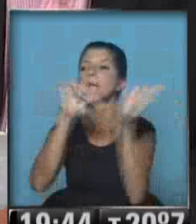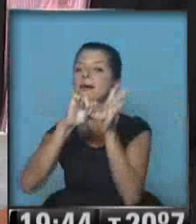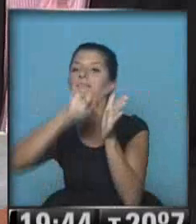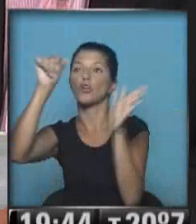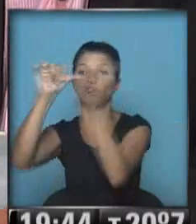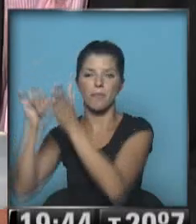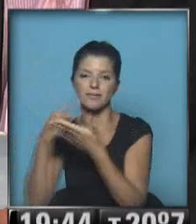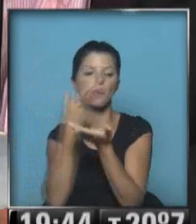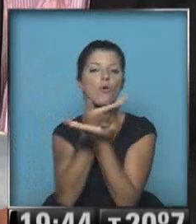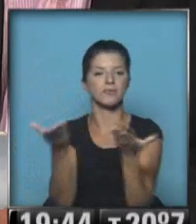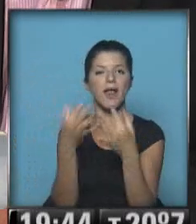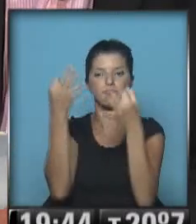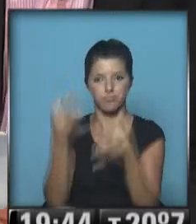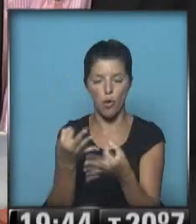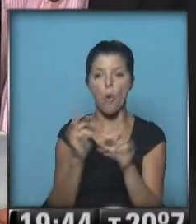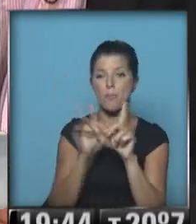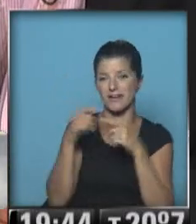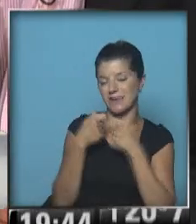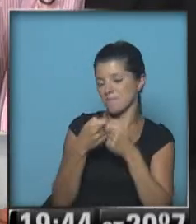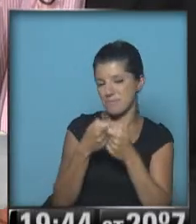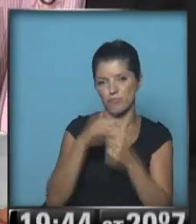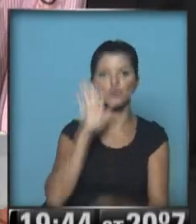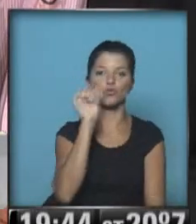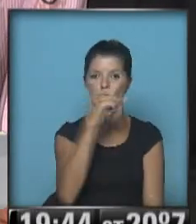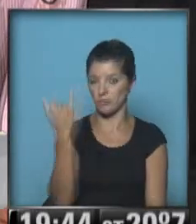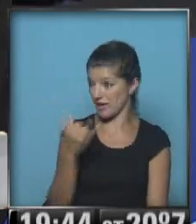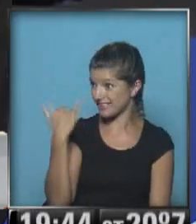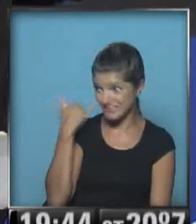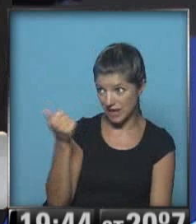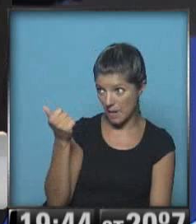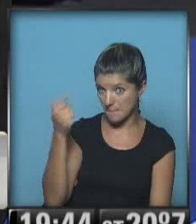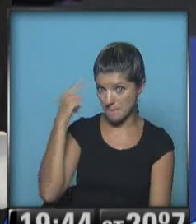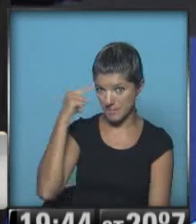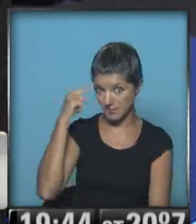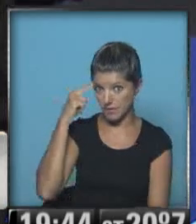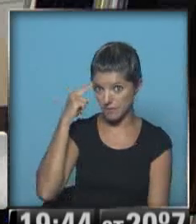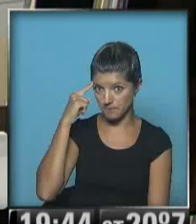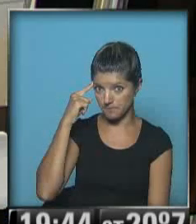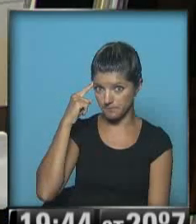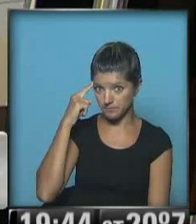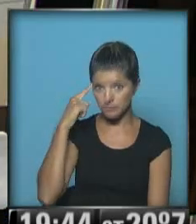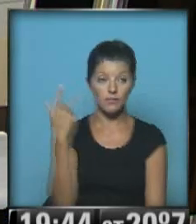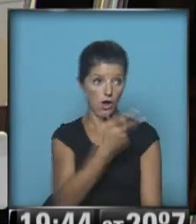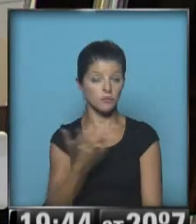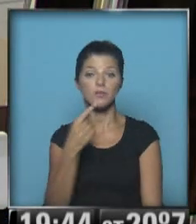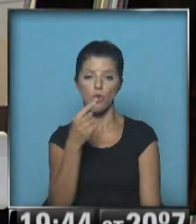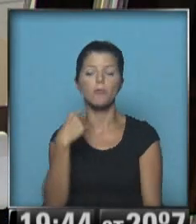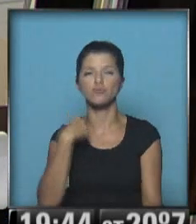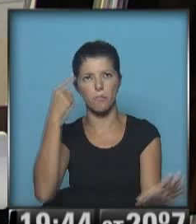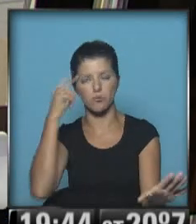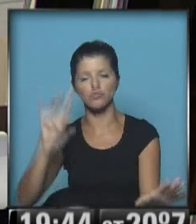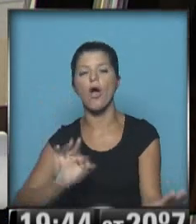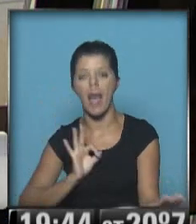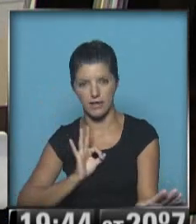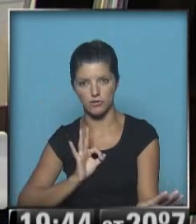todo por las presiones que venían creo yo de Estados Unidos seguro cuando ya empezaban a pensar cec Luis Emilio por eso el año y por eso